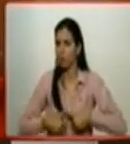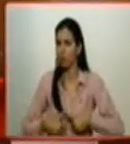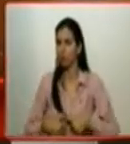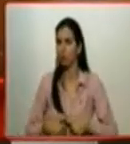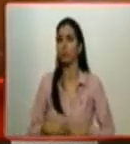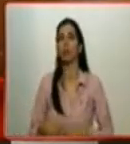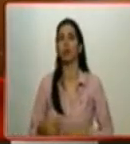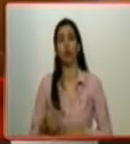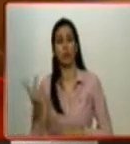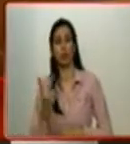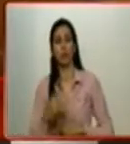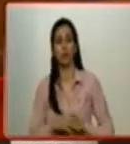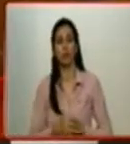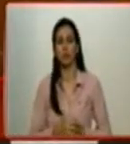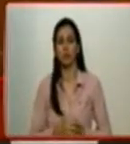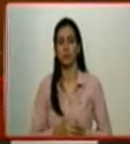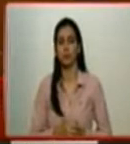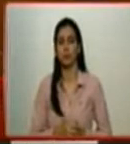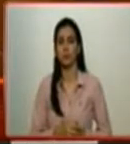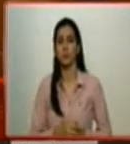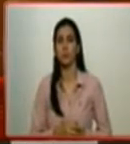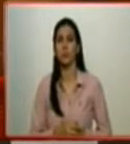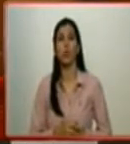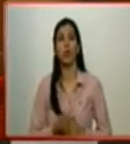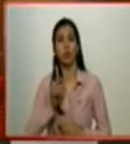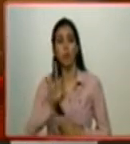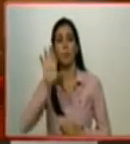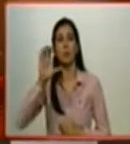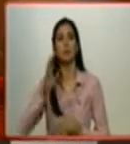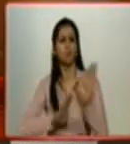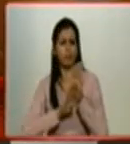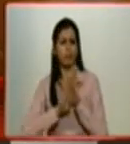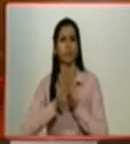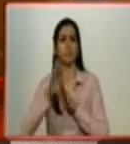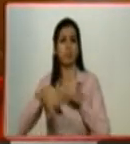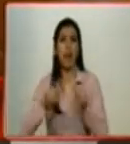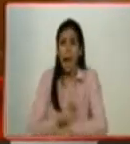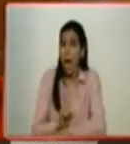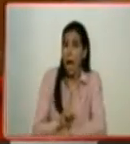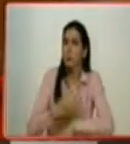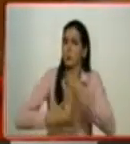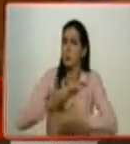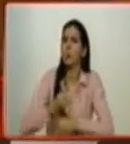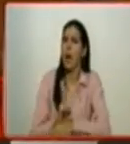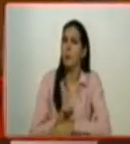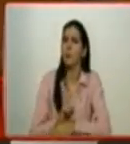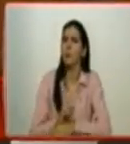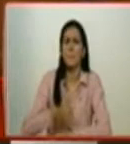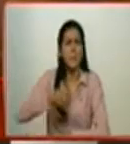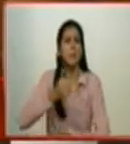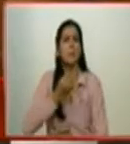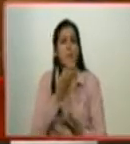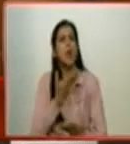las reacciones de ambos países están desarrollándose con mucha rapidez y con cada día más